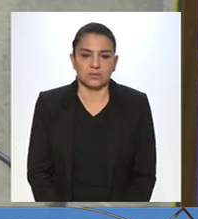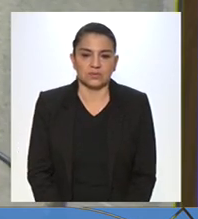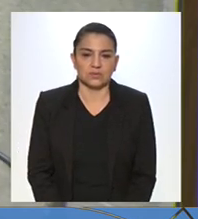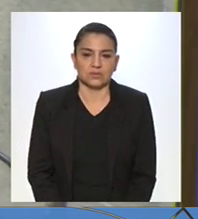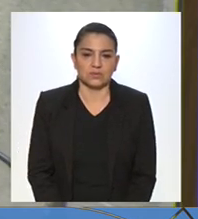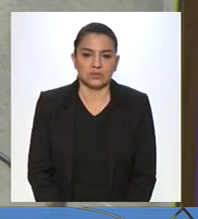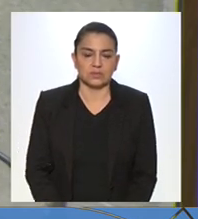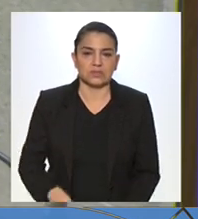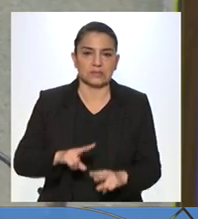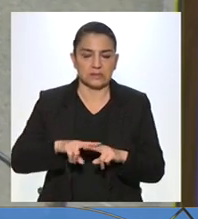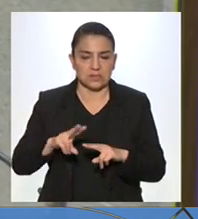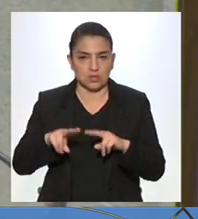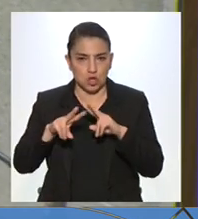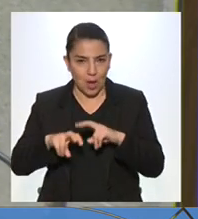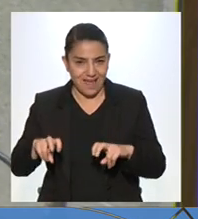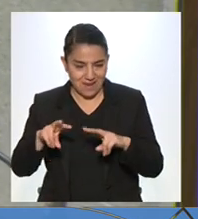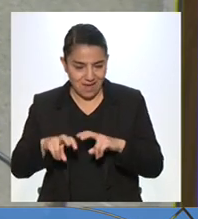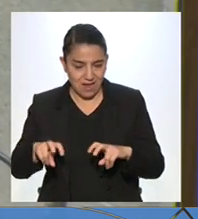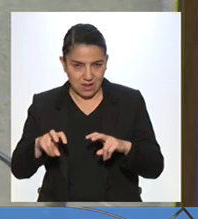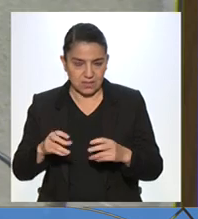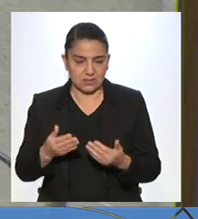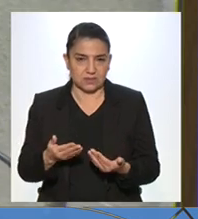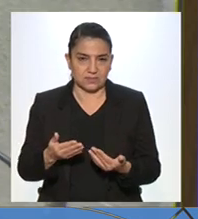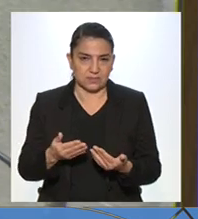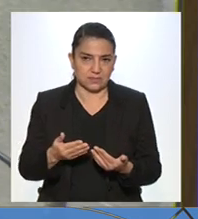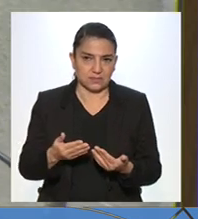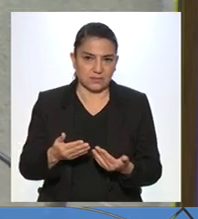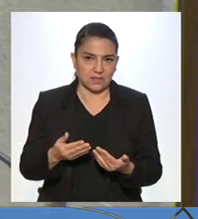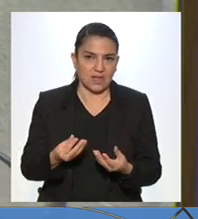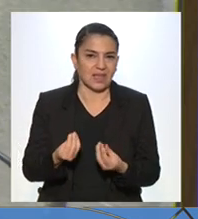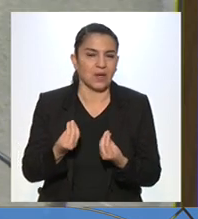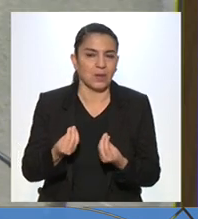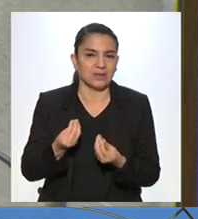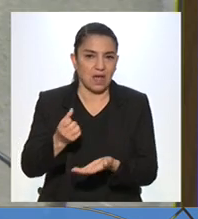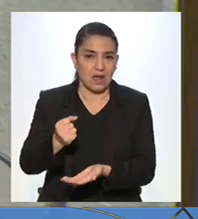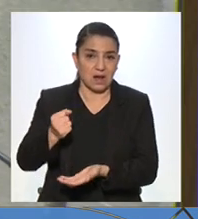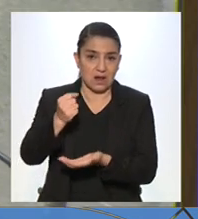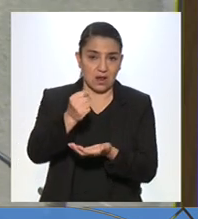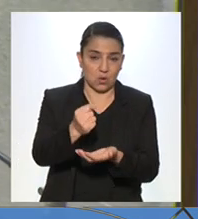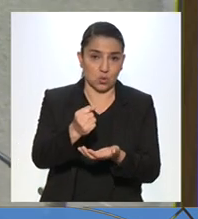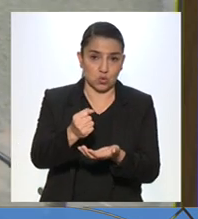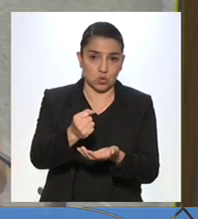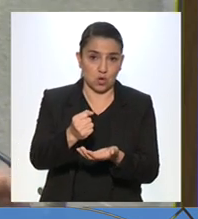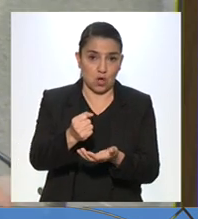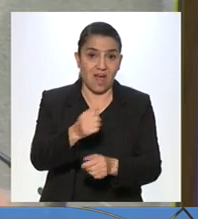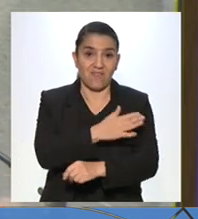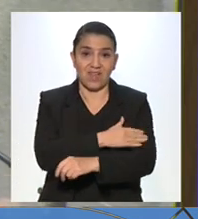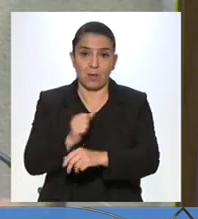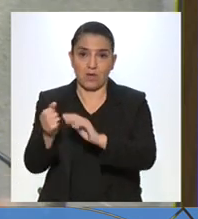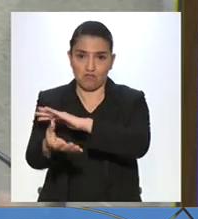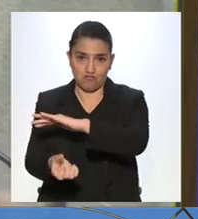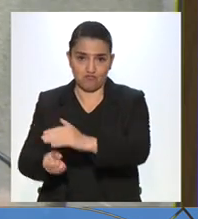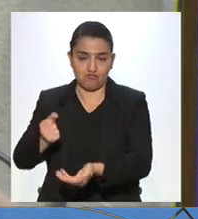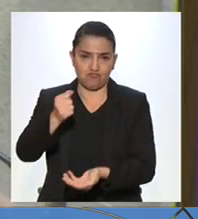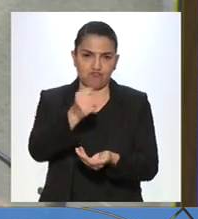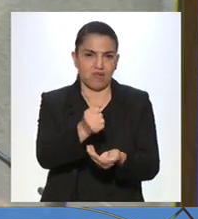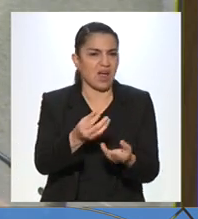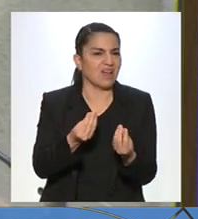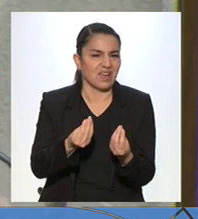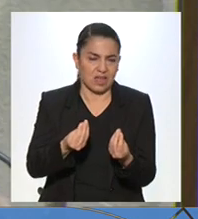se hizo un análisis en algún momento que estaba pasando con los recursos que se habían retirado de los fondos